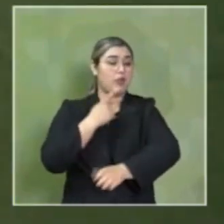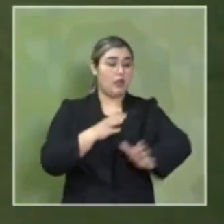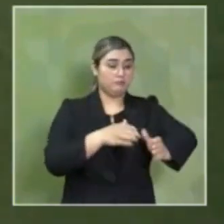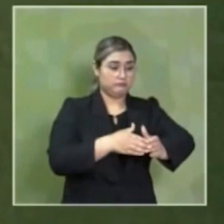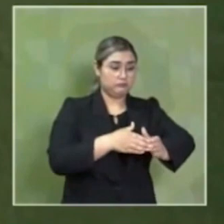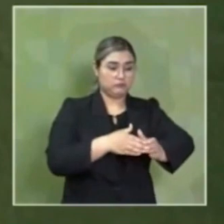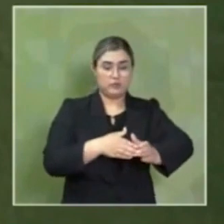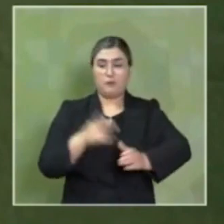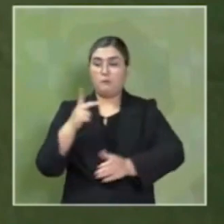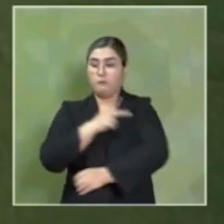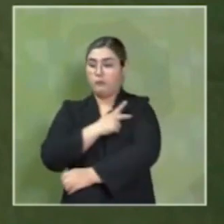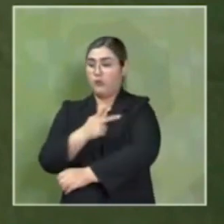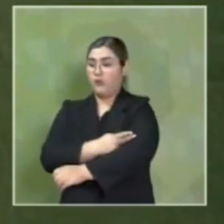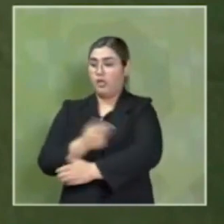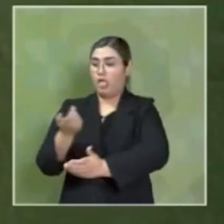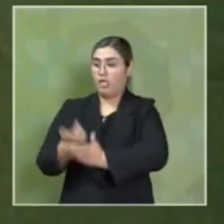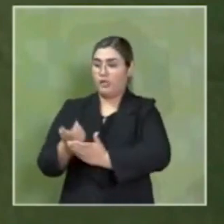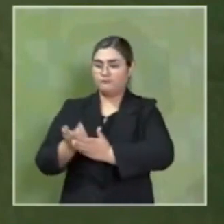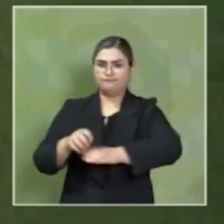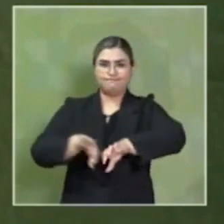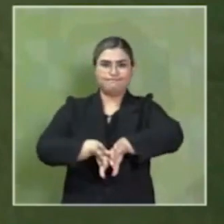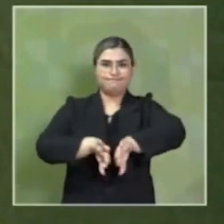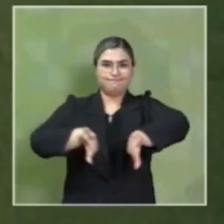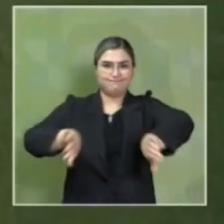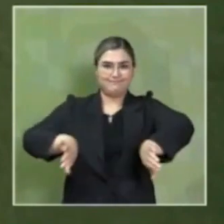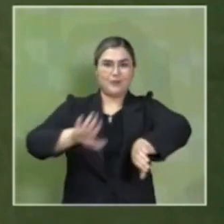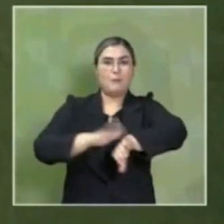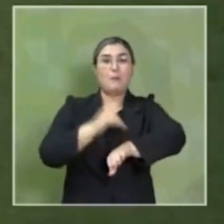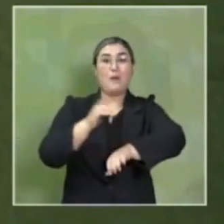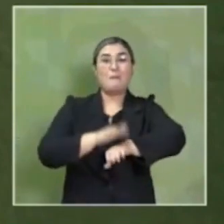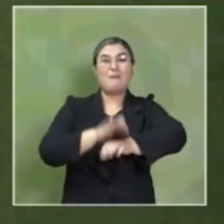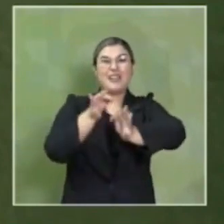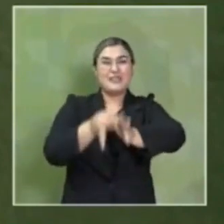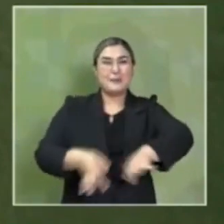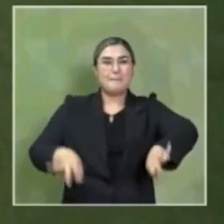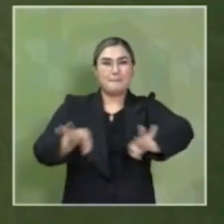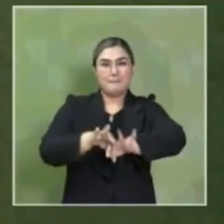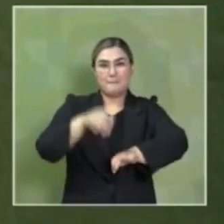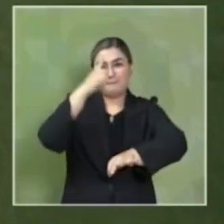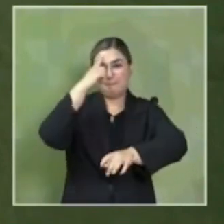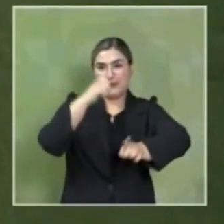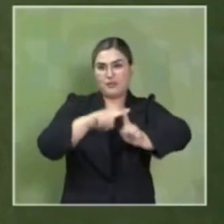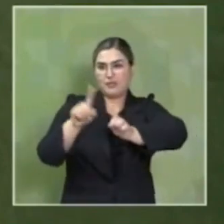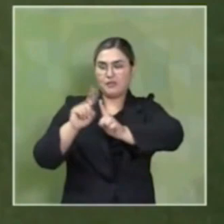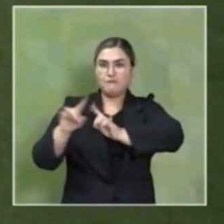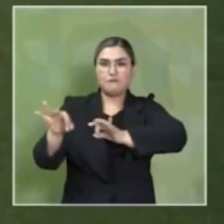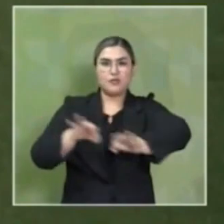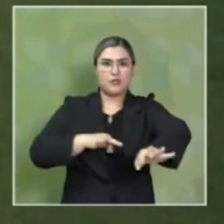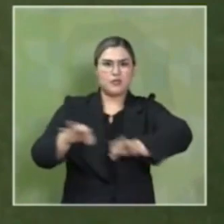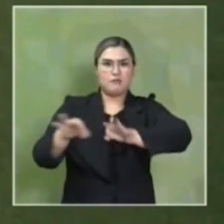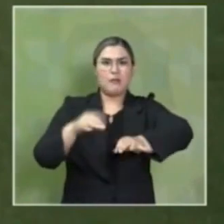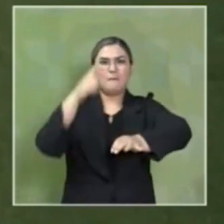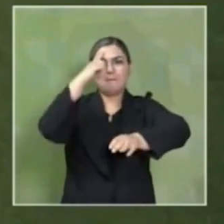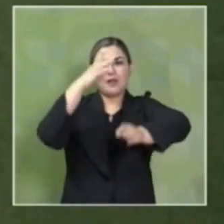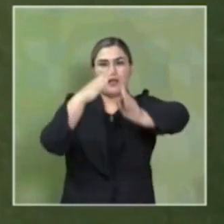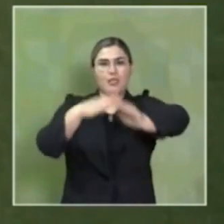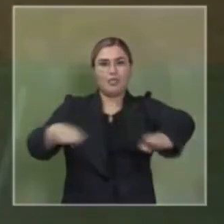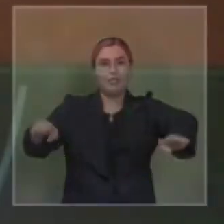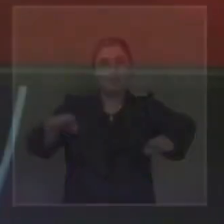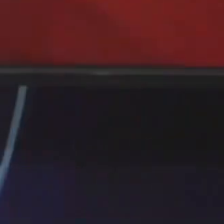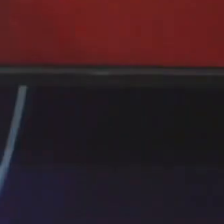Cuatro veces fue tributado de pie, bravo, bravo, gobernador, o gobernadora, porque ya no tuvimos gobernador. Y, este, no, aquí no,